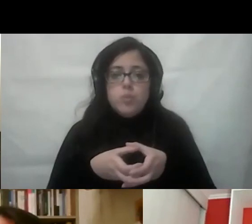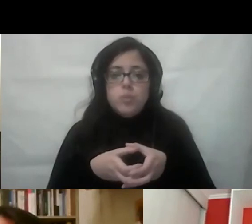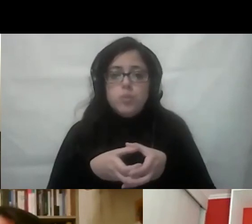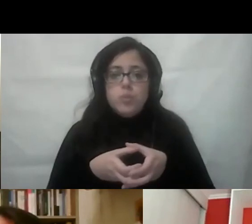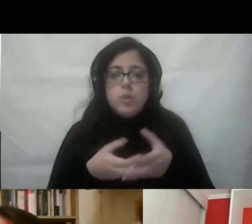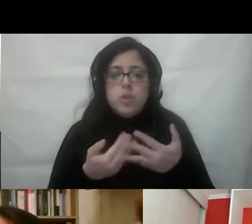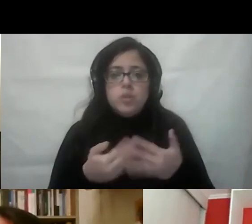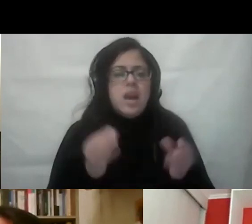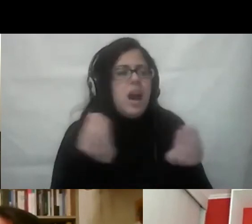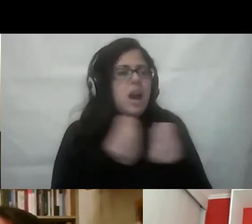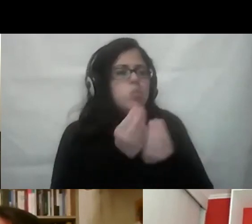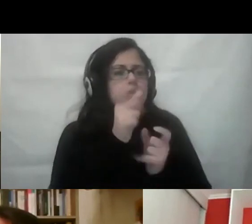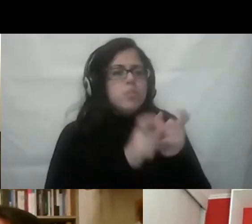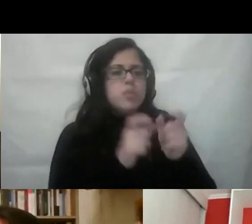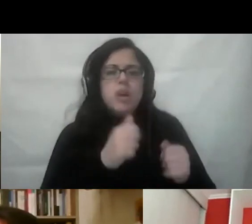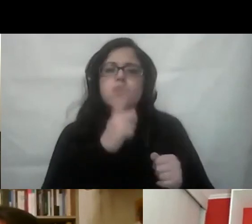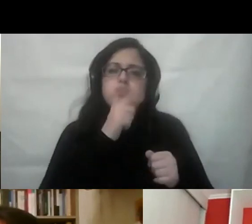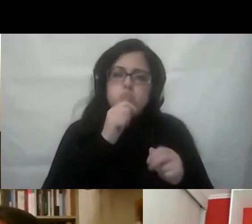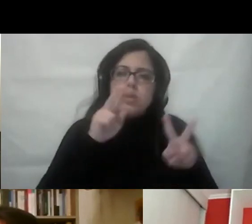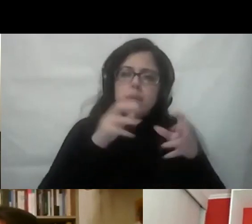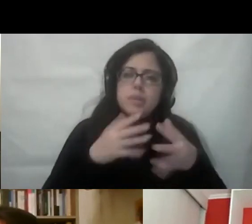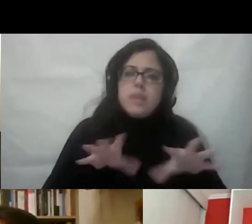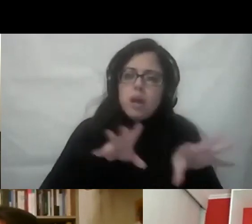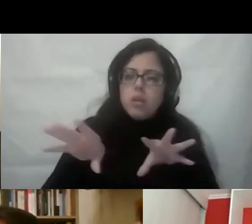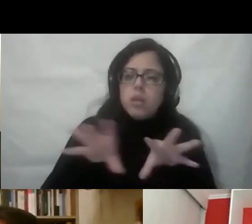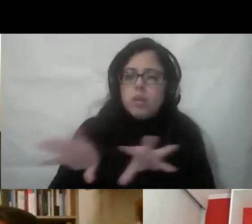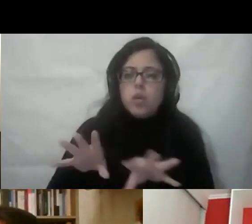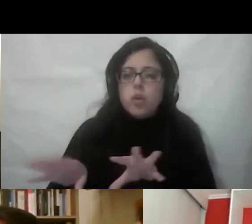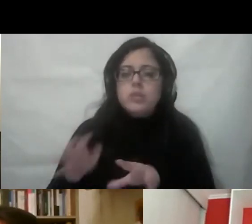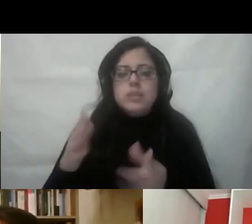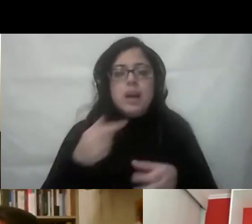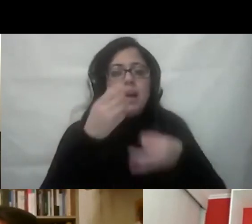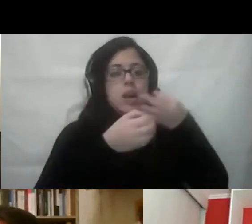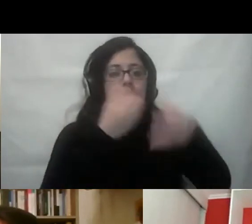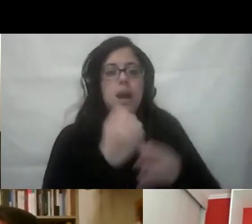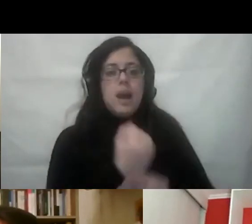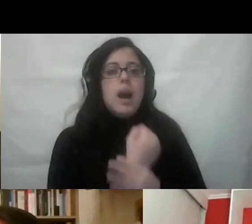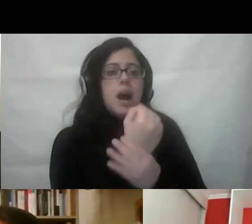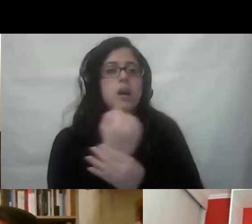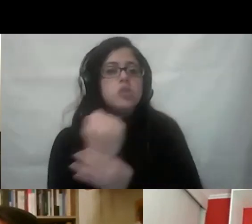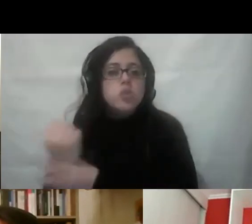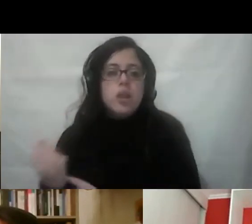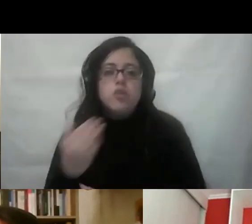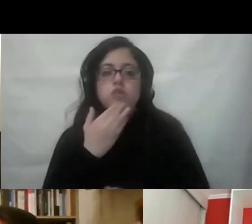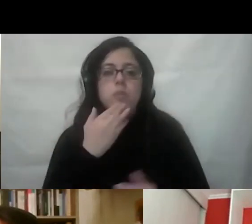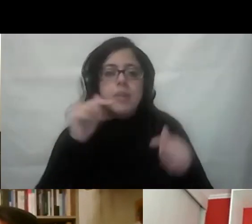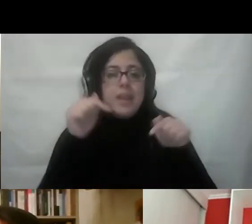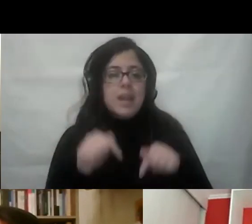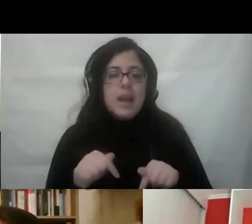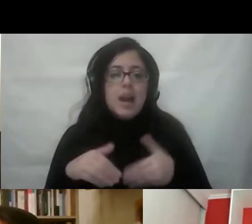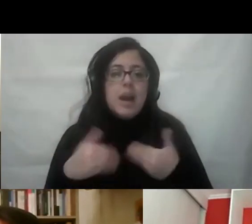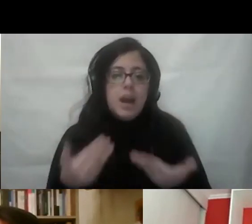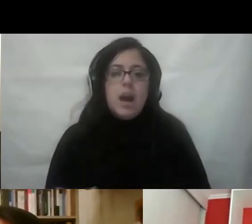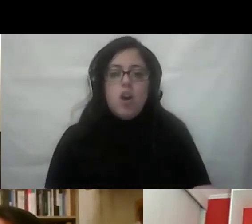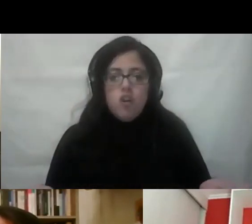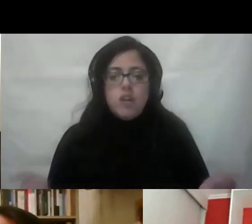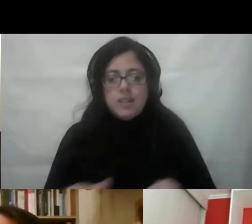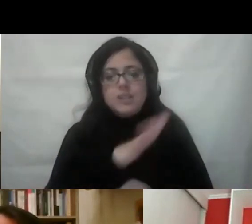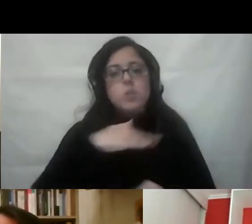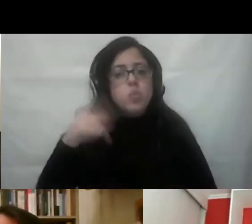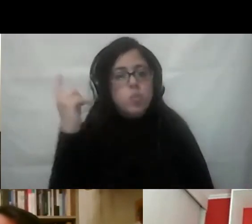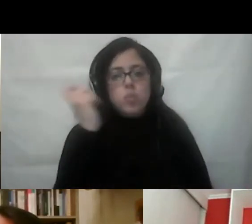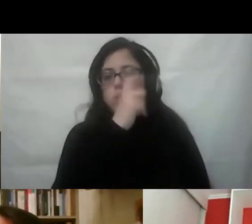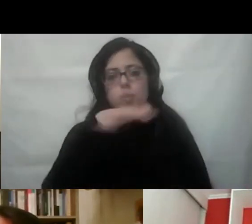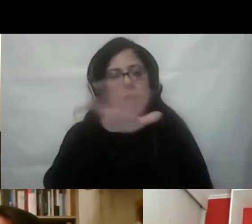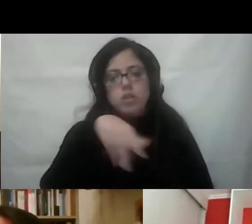dudas de didáctica, contáctenos, estamos para colaborarnos, sobre todo en este tiempo que es tan difícil para